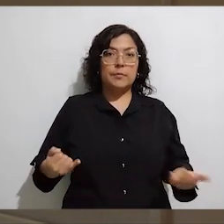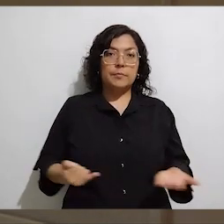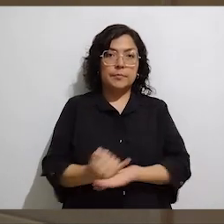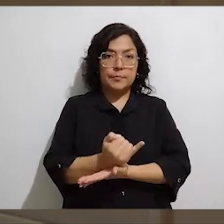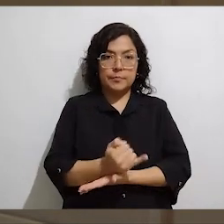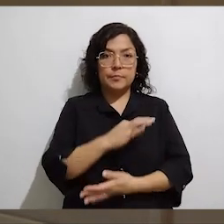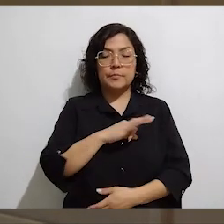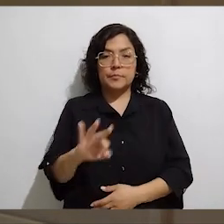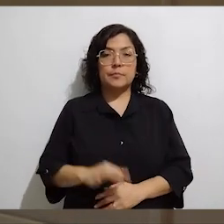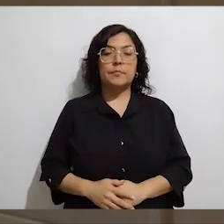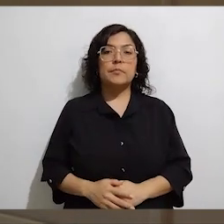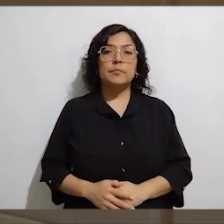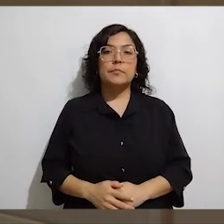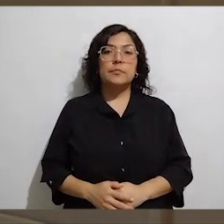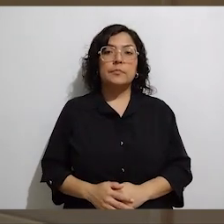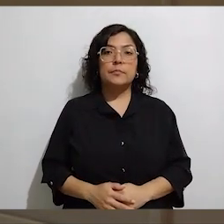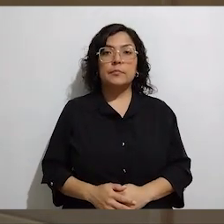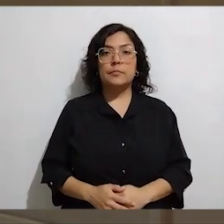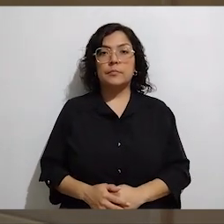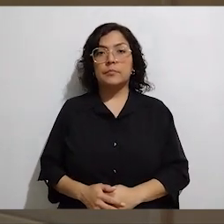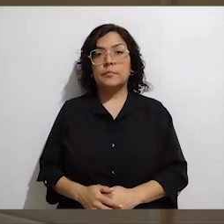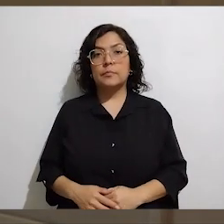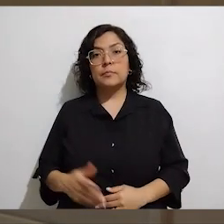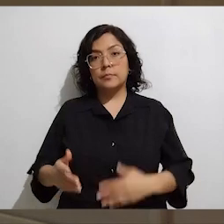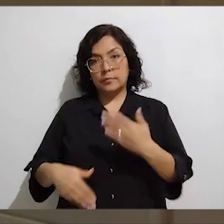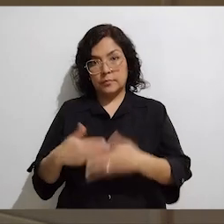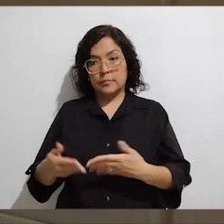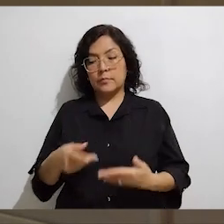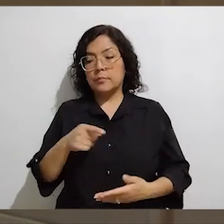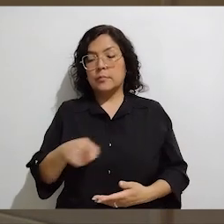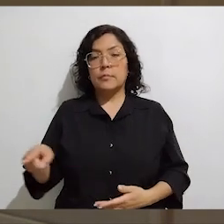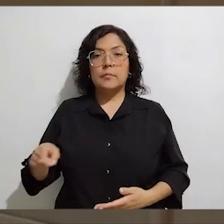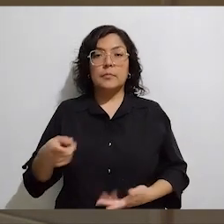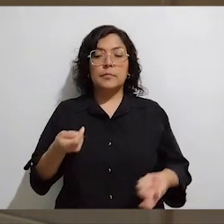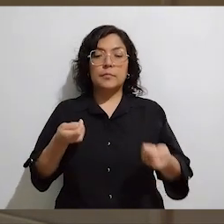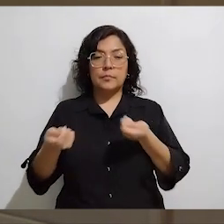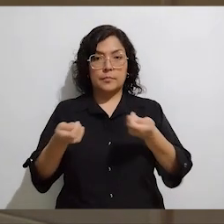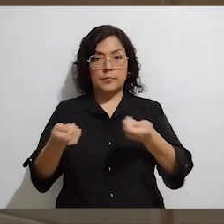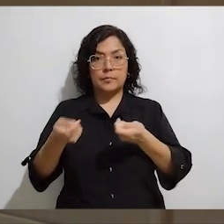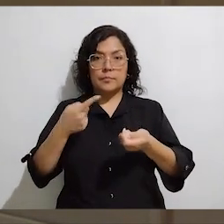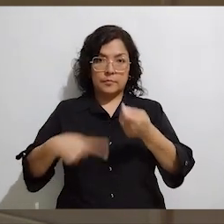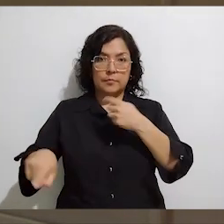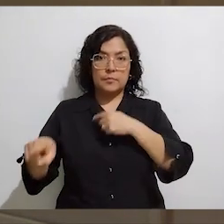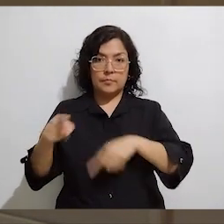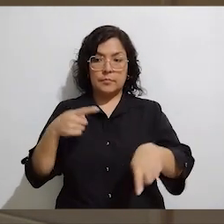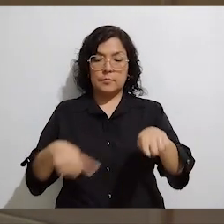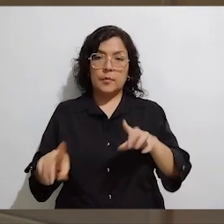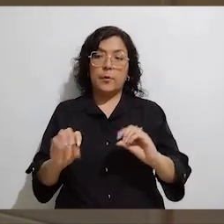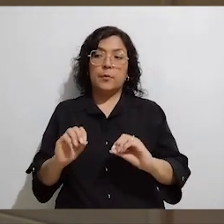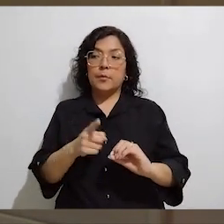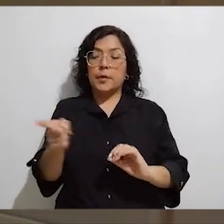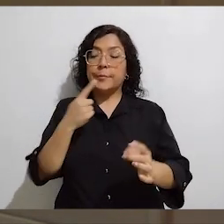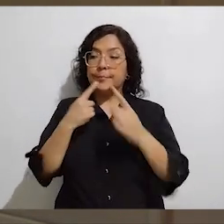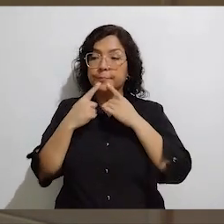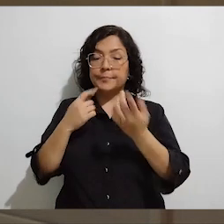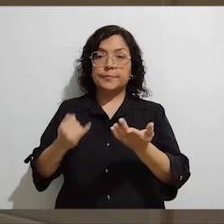momento determinado se lleva a cabo la administración pública o inclusive en la forma también a través de la cual se hacen las leyes en el